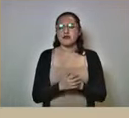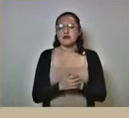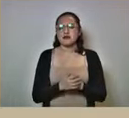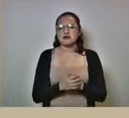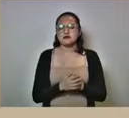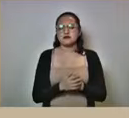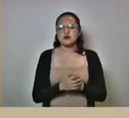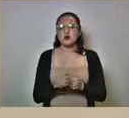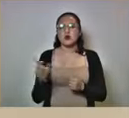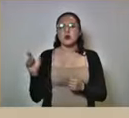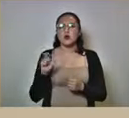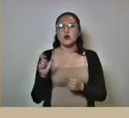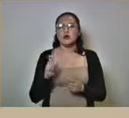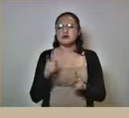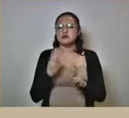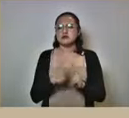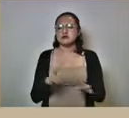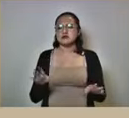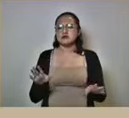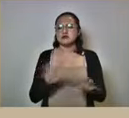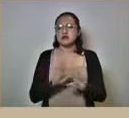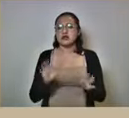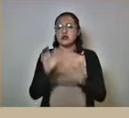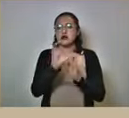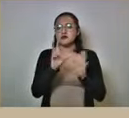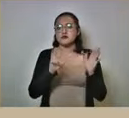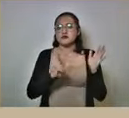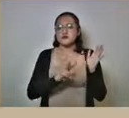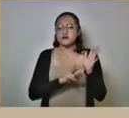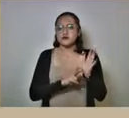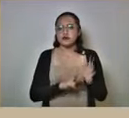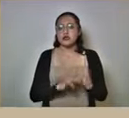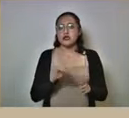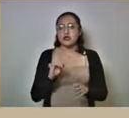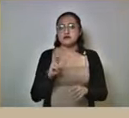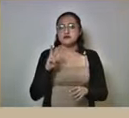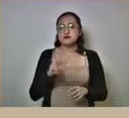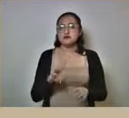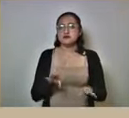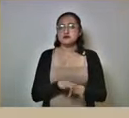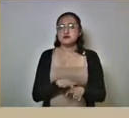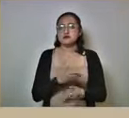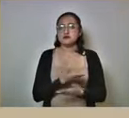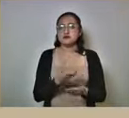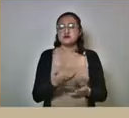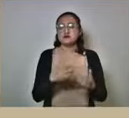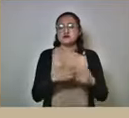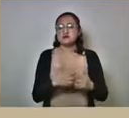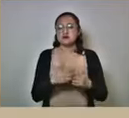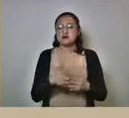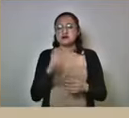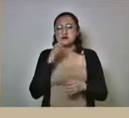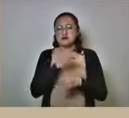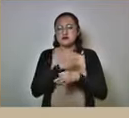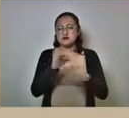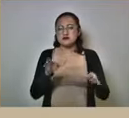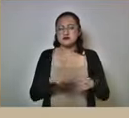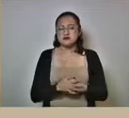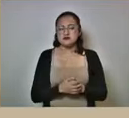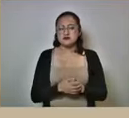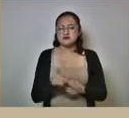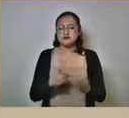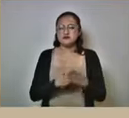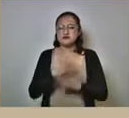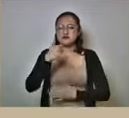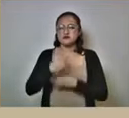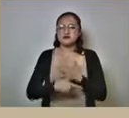más bien, ¿cuándo van a lanzar las convocatorias, si es que va a ser por licitación, las obras públicas que anunciaron de estos